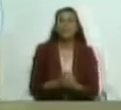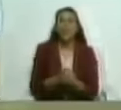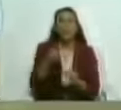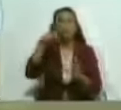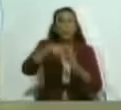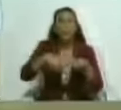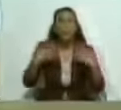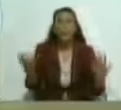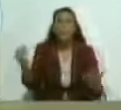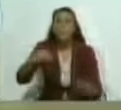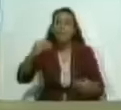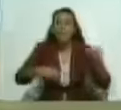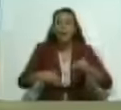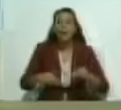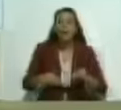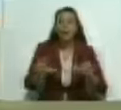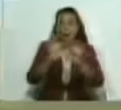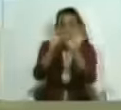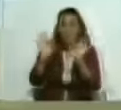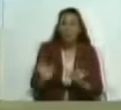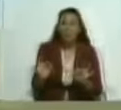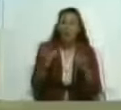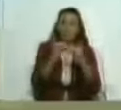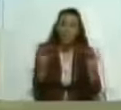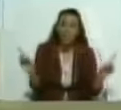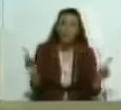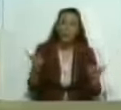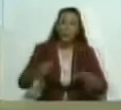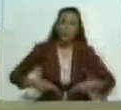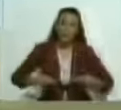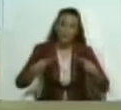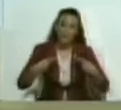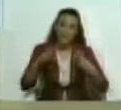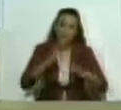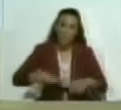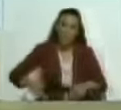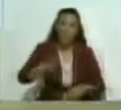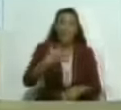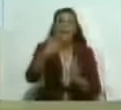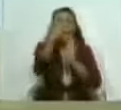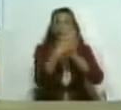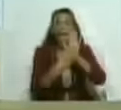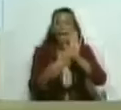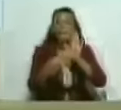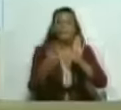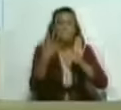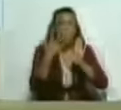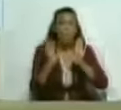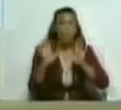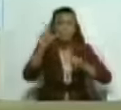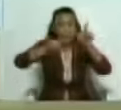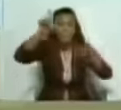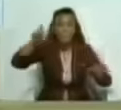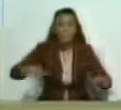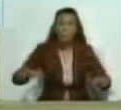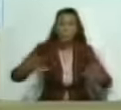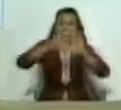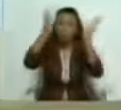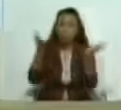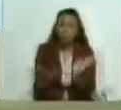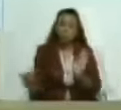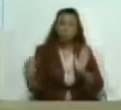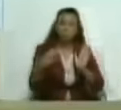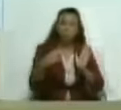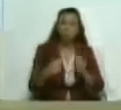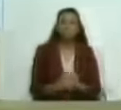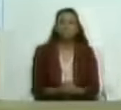profundizar cada día más la democracia en nuestro país, que ha sido ejemplo para todo el mundo.